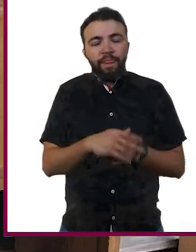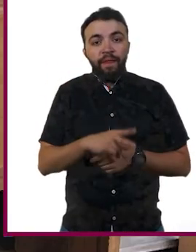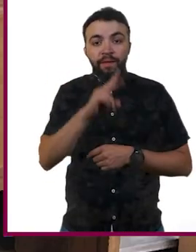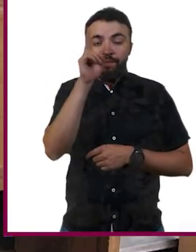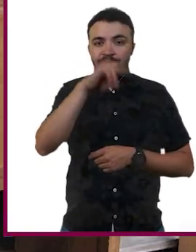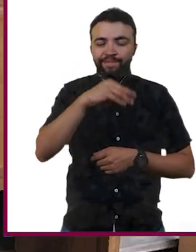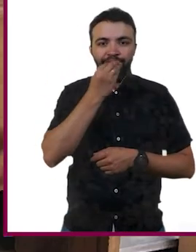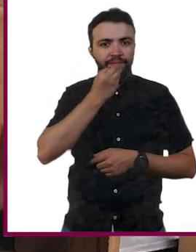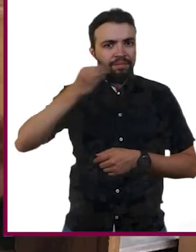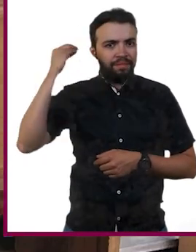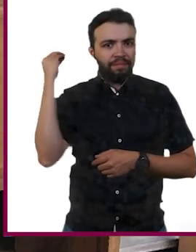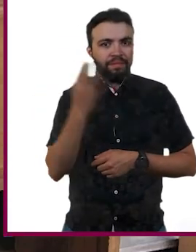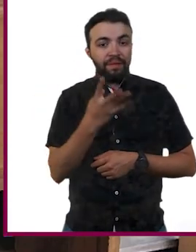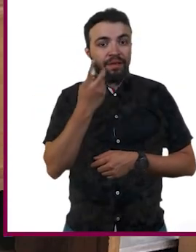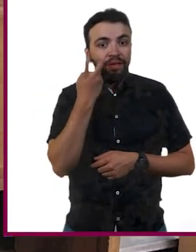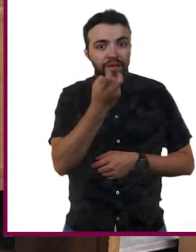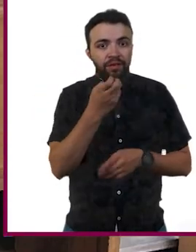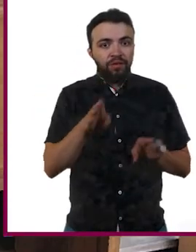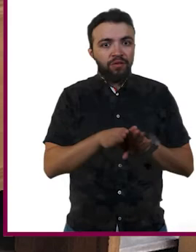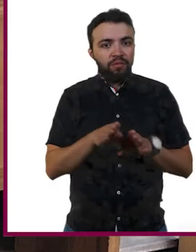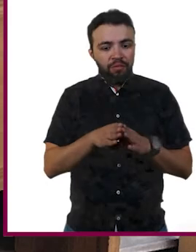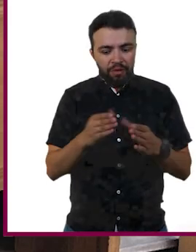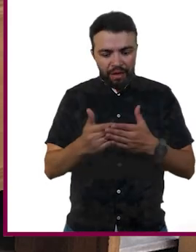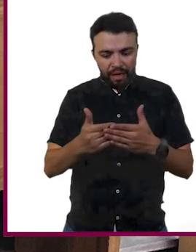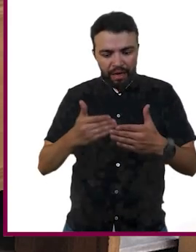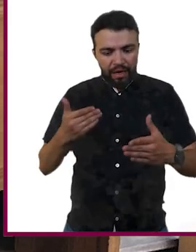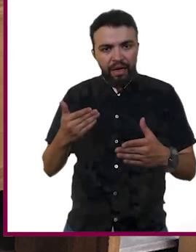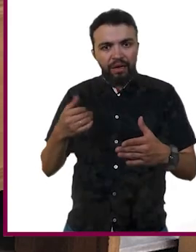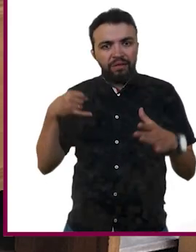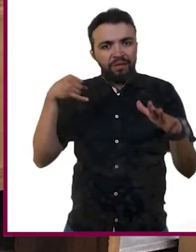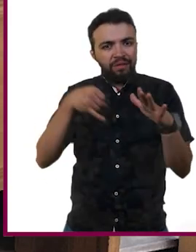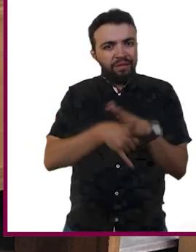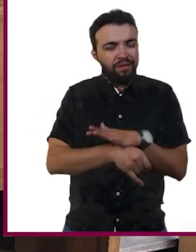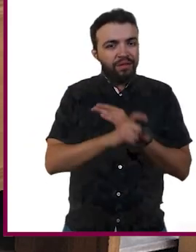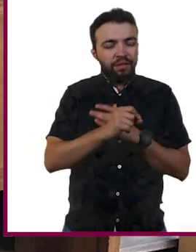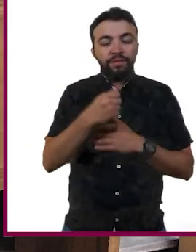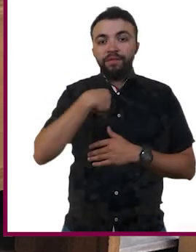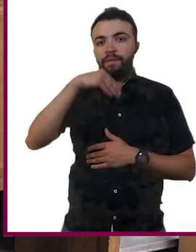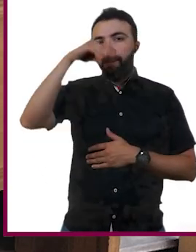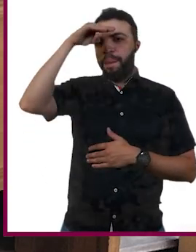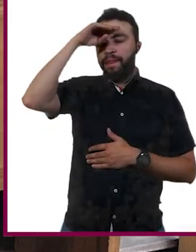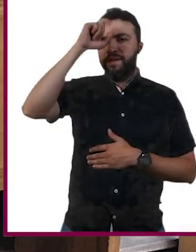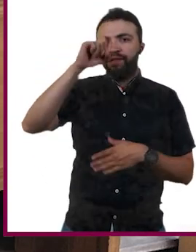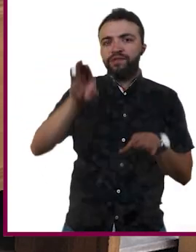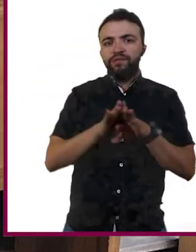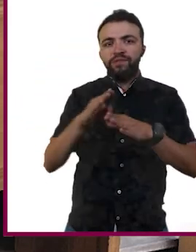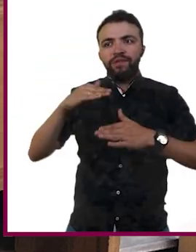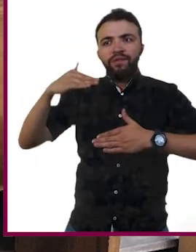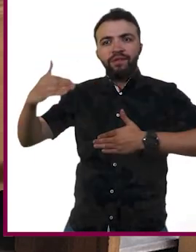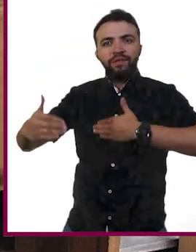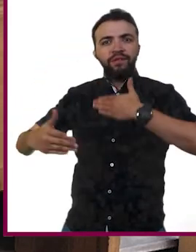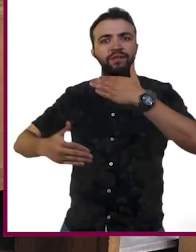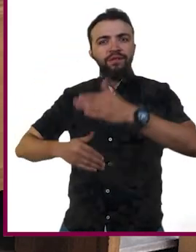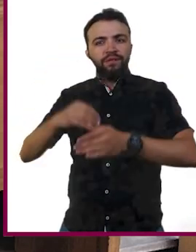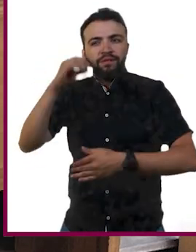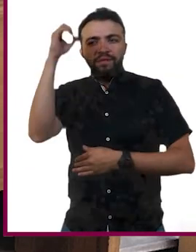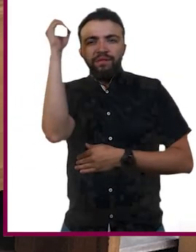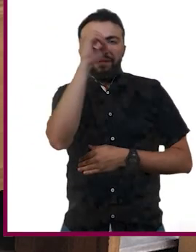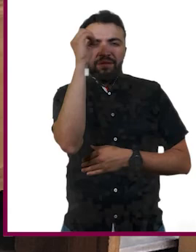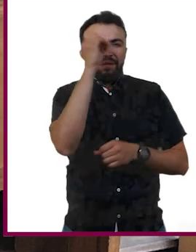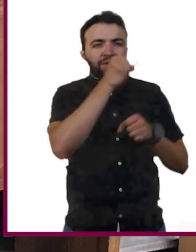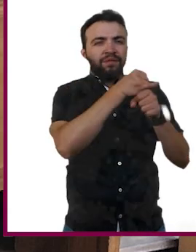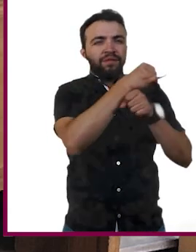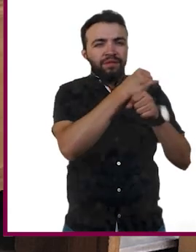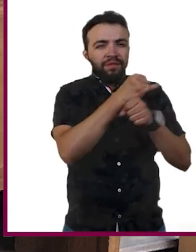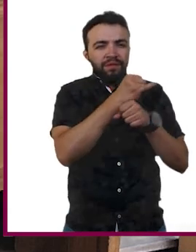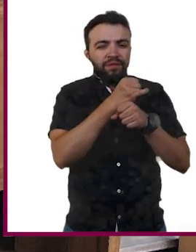que es impresionante todo lo que hay detrás de estas profesiones. Yo me quedo pensando, por ejemplo, en todos los avances, la curiosidad y la